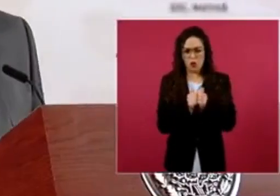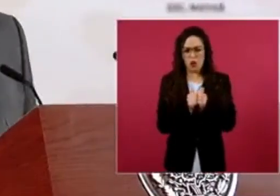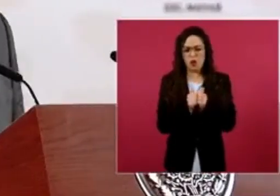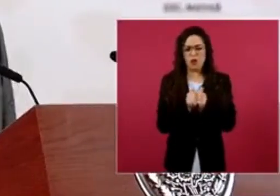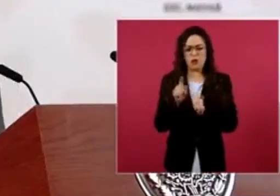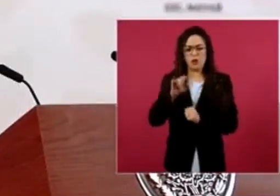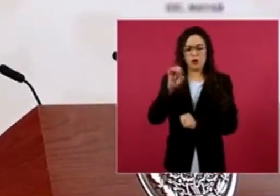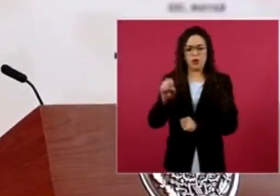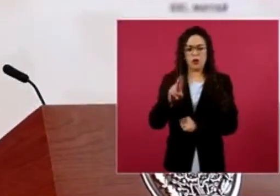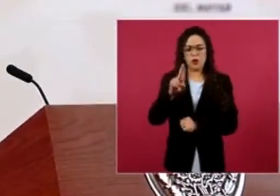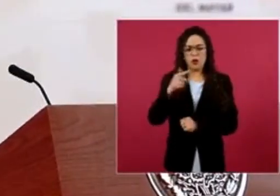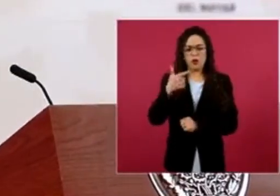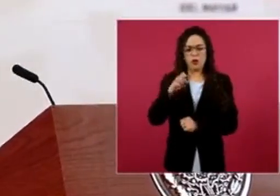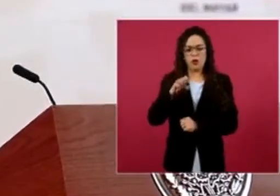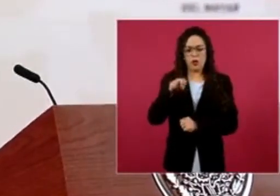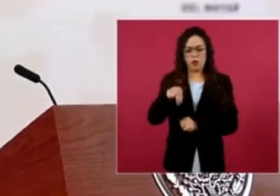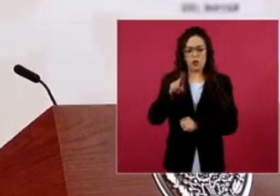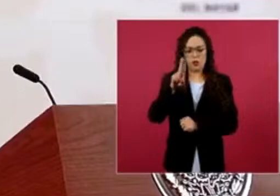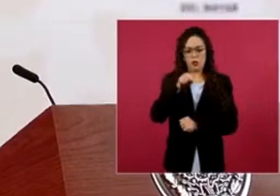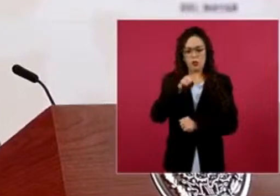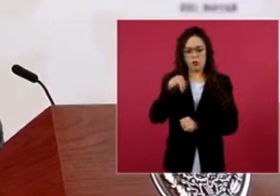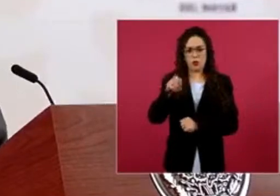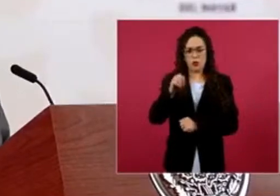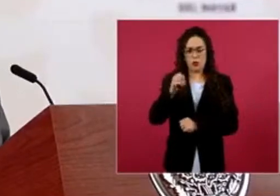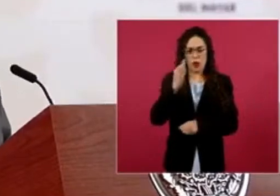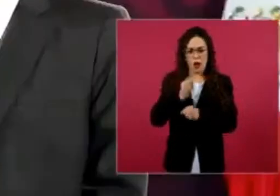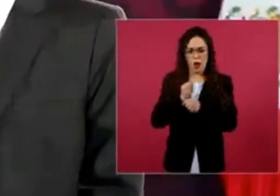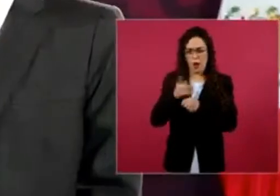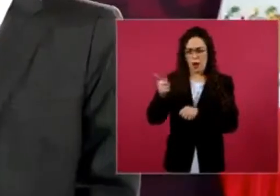Jorge Nuño, secretario actual,